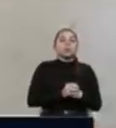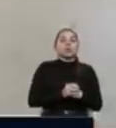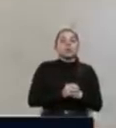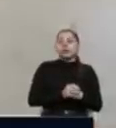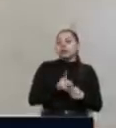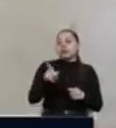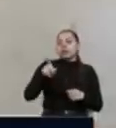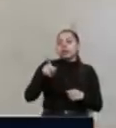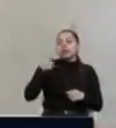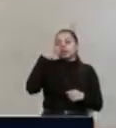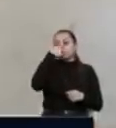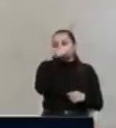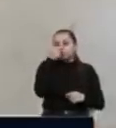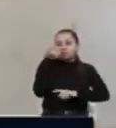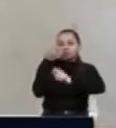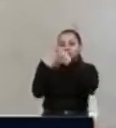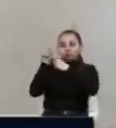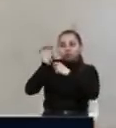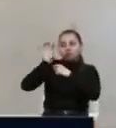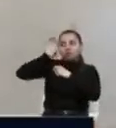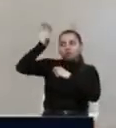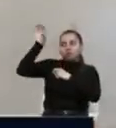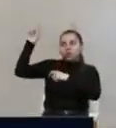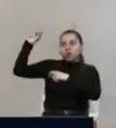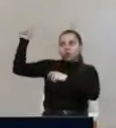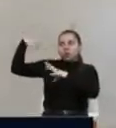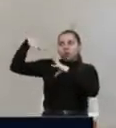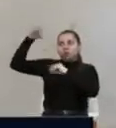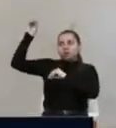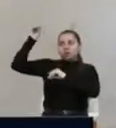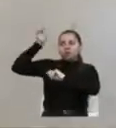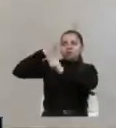que la cocaína sale del país.